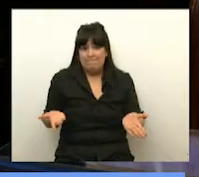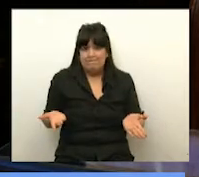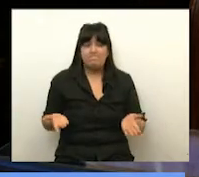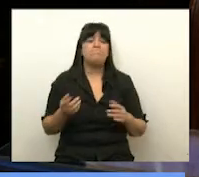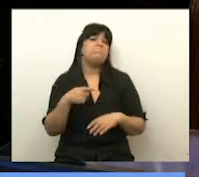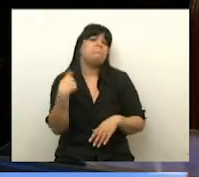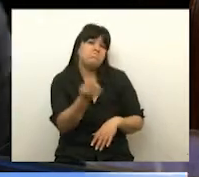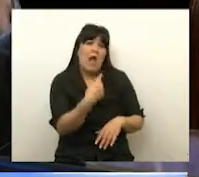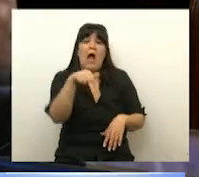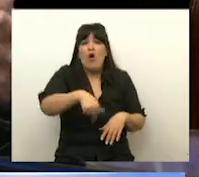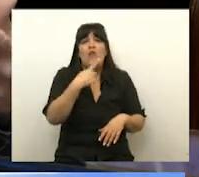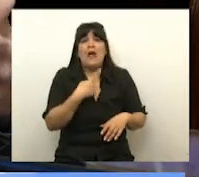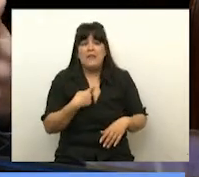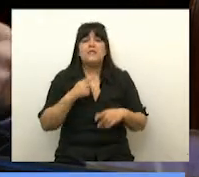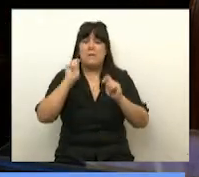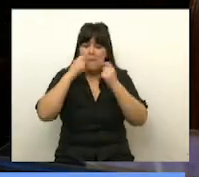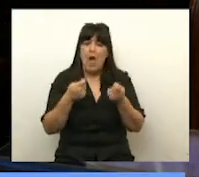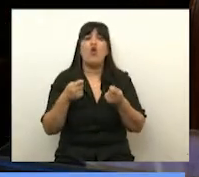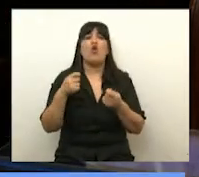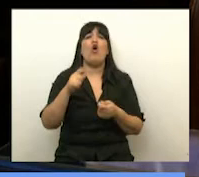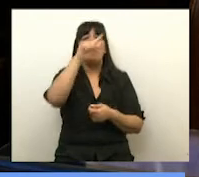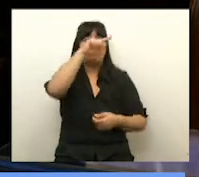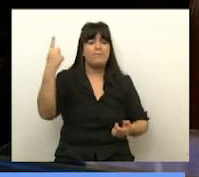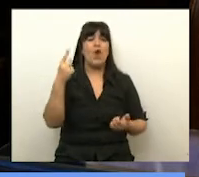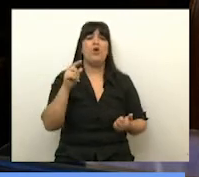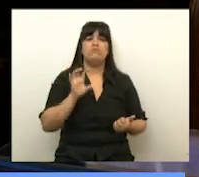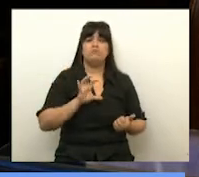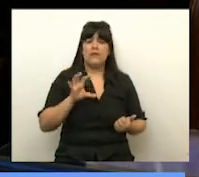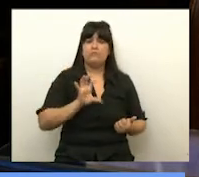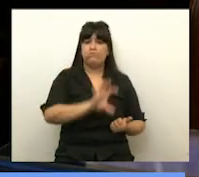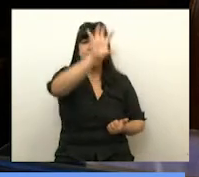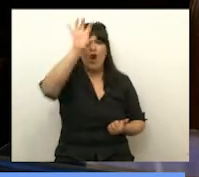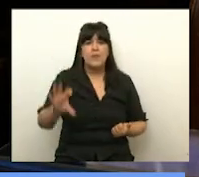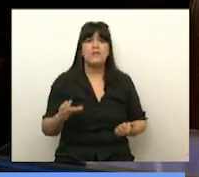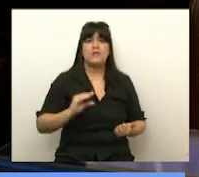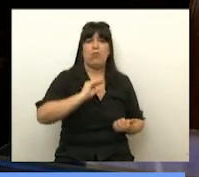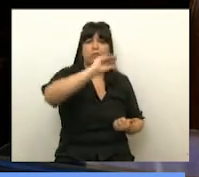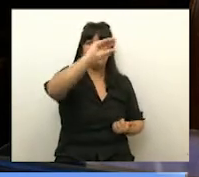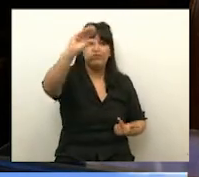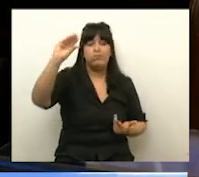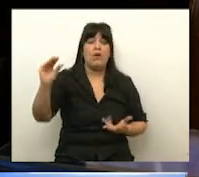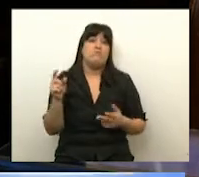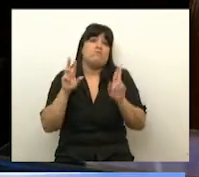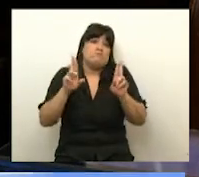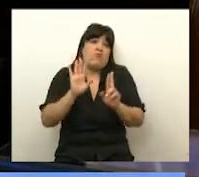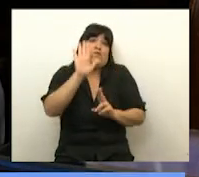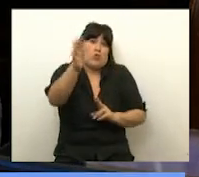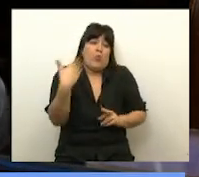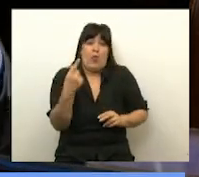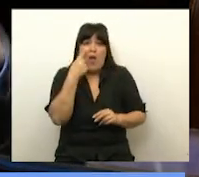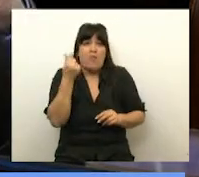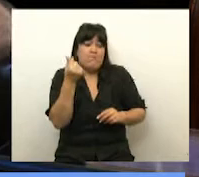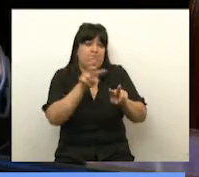a compensar a partir de una mayor coparticipación. Claro está que esto queda en las expectativas de una mayor recaudación. Esto queda en la